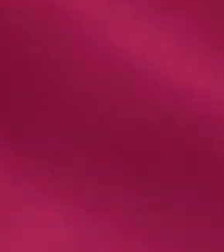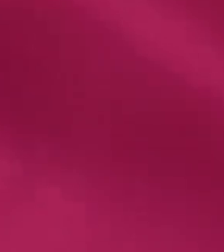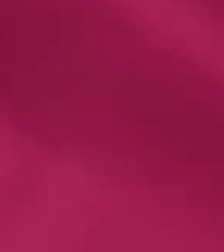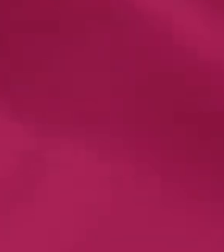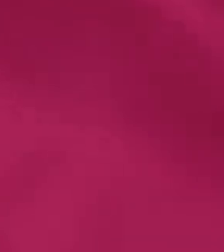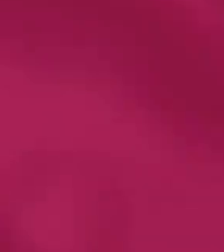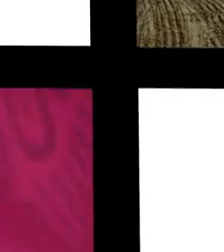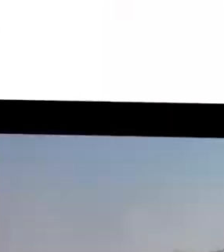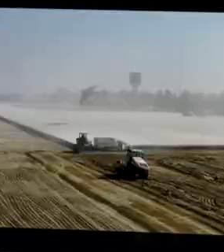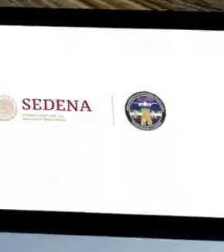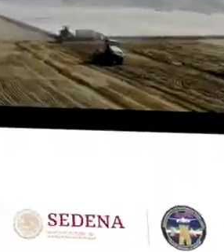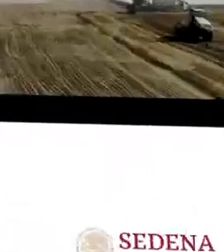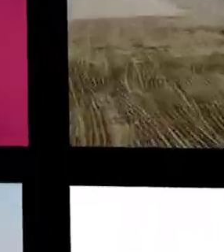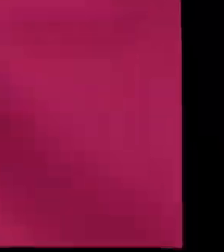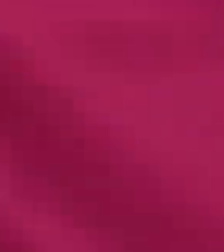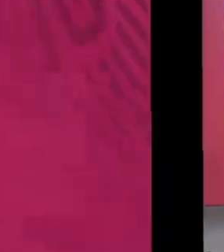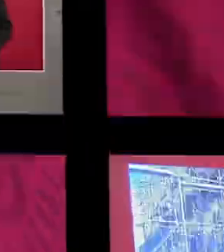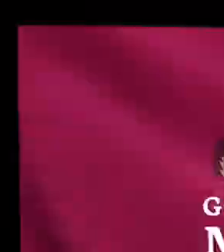Gobierno de México.